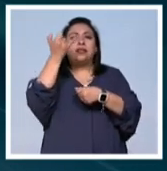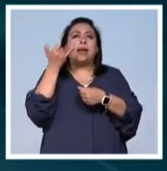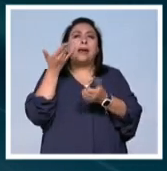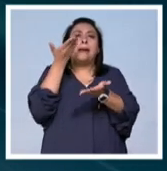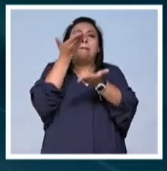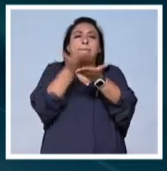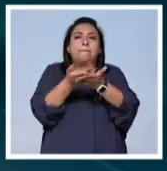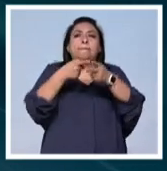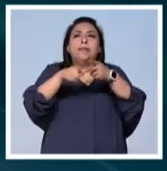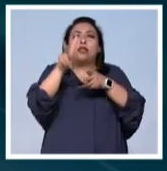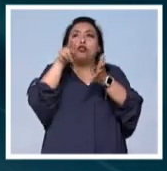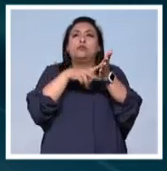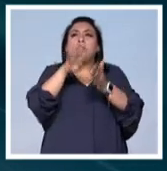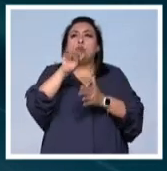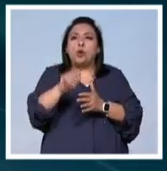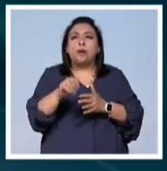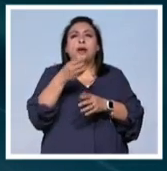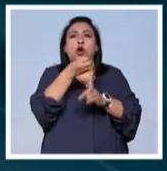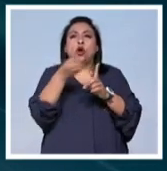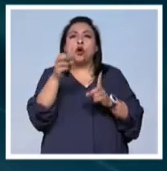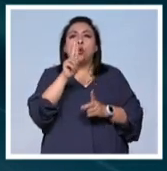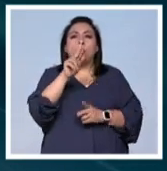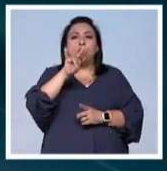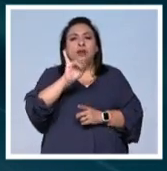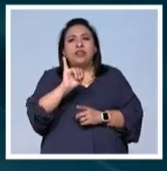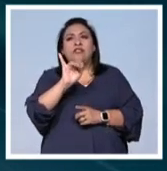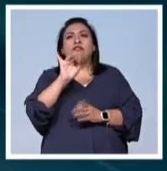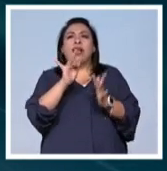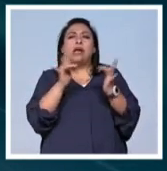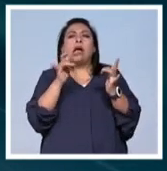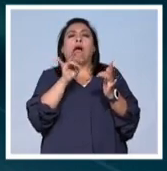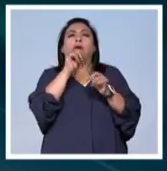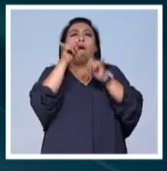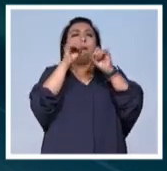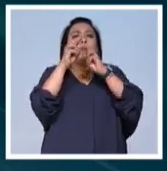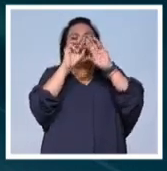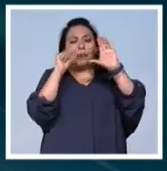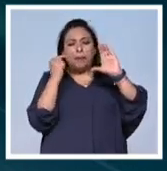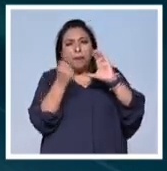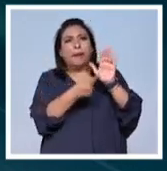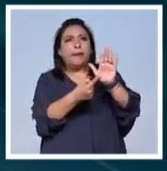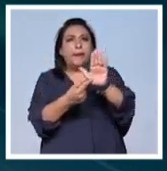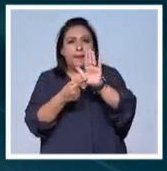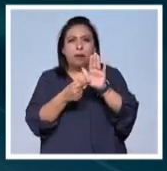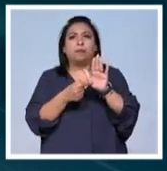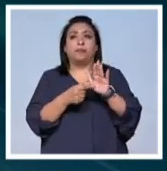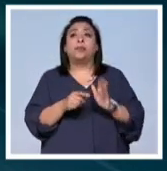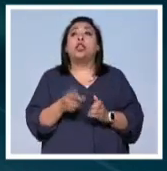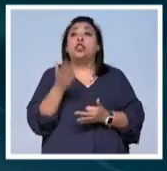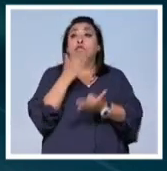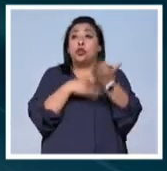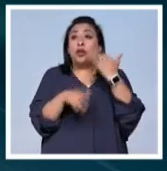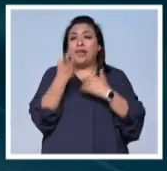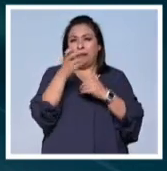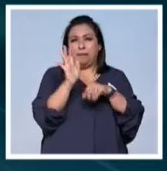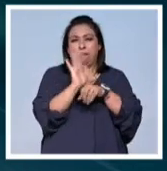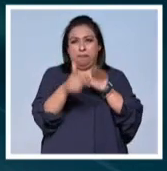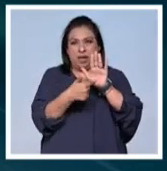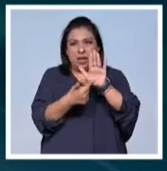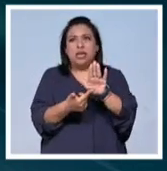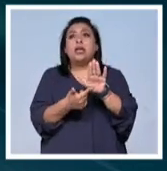y organizada por unifans que llega a casi todos los rincones del planeta todas estas películas